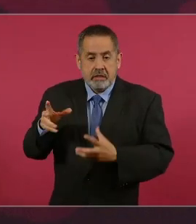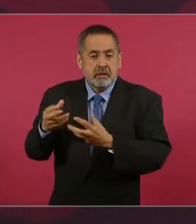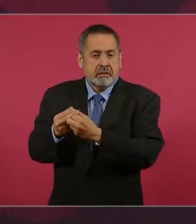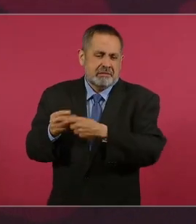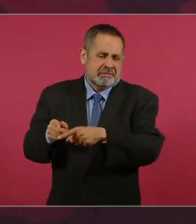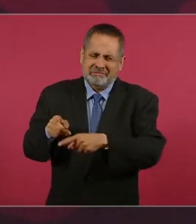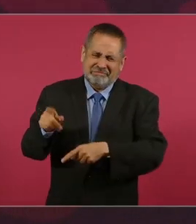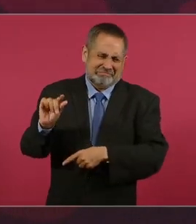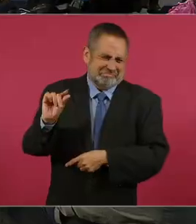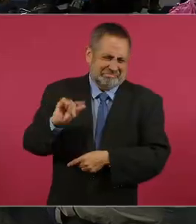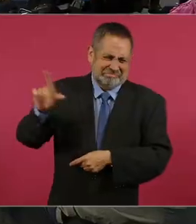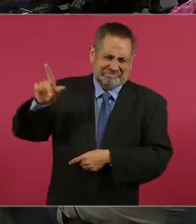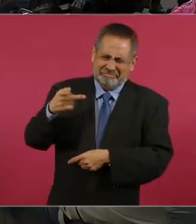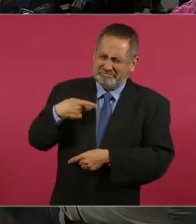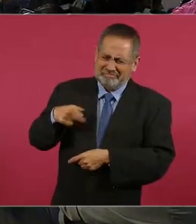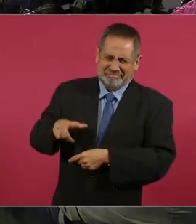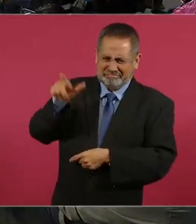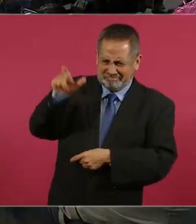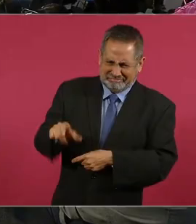No, un